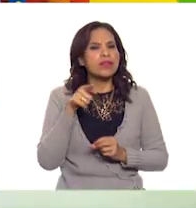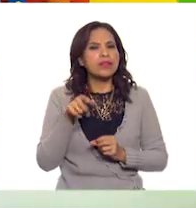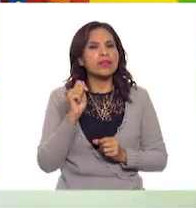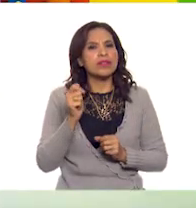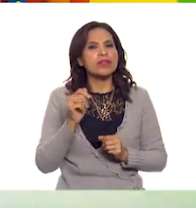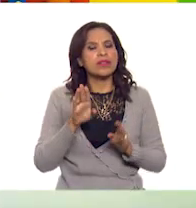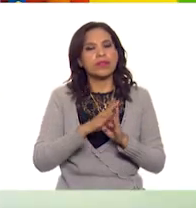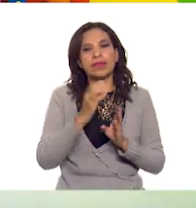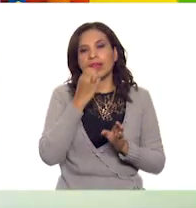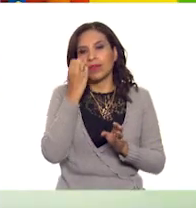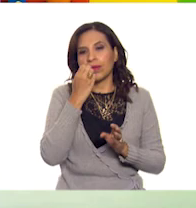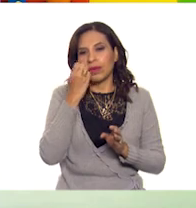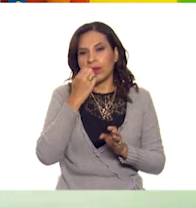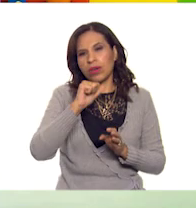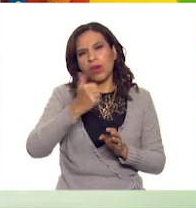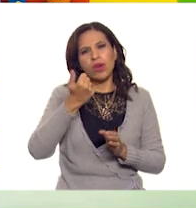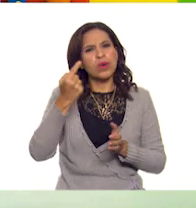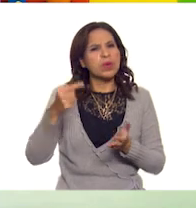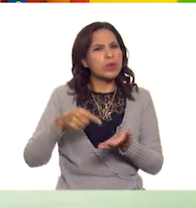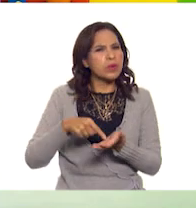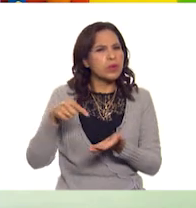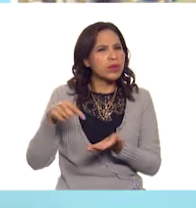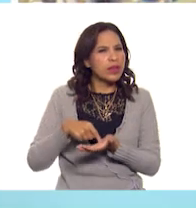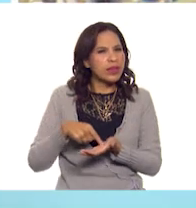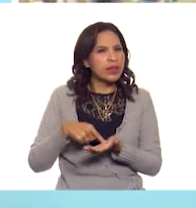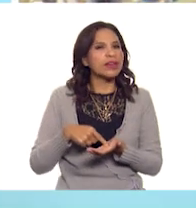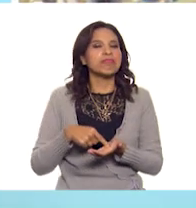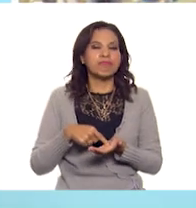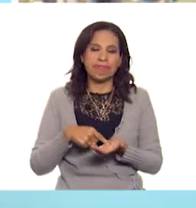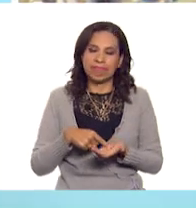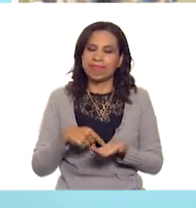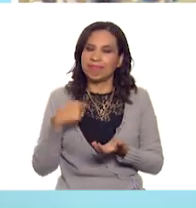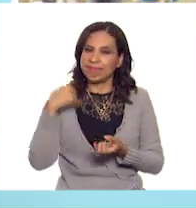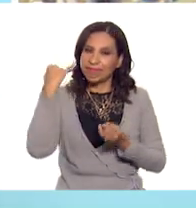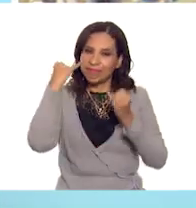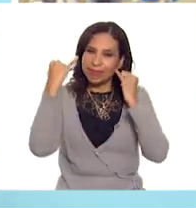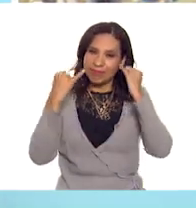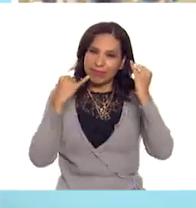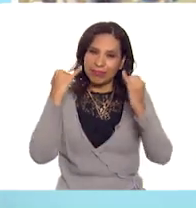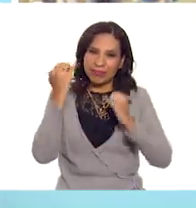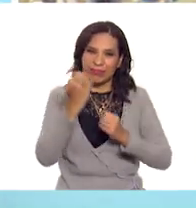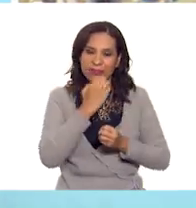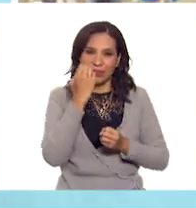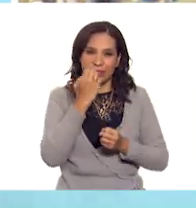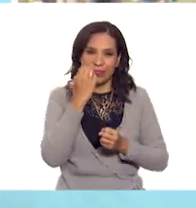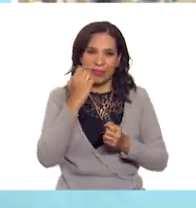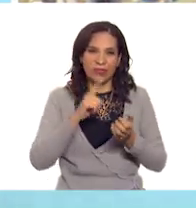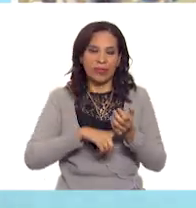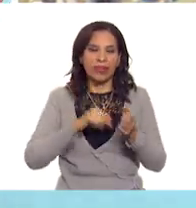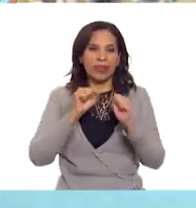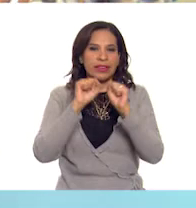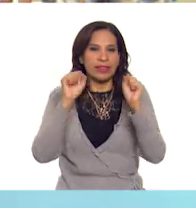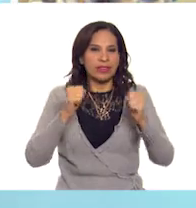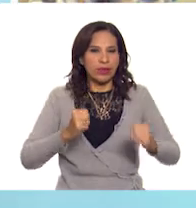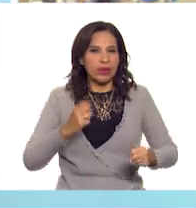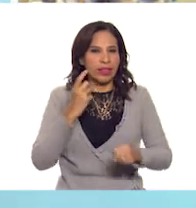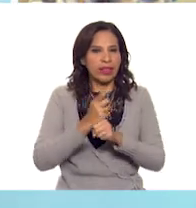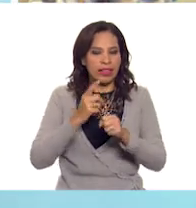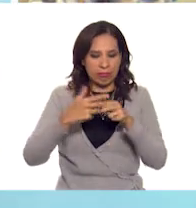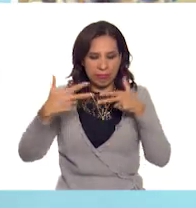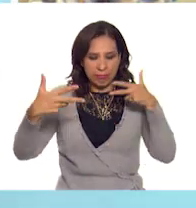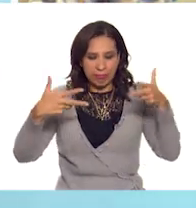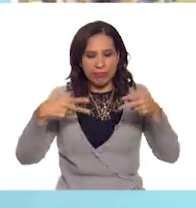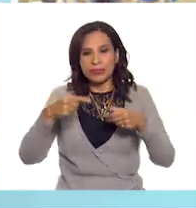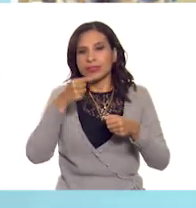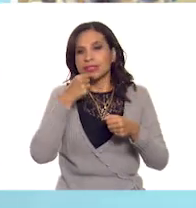las escuelas de esos otros lugares? Ah, pues me imagino una escuela con sistemas de seguridad inteligente, para